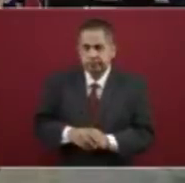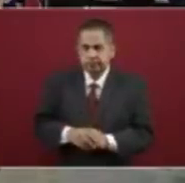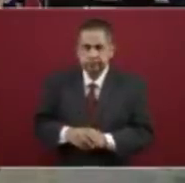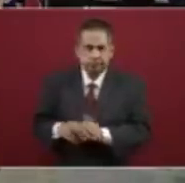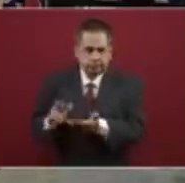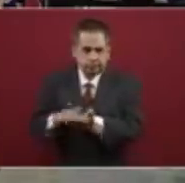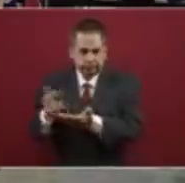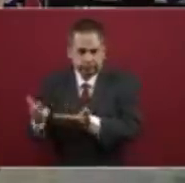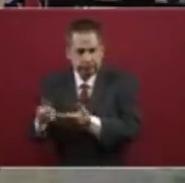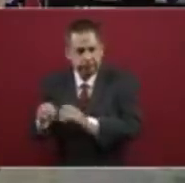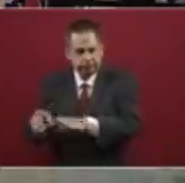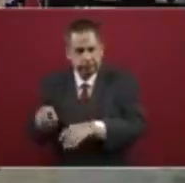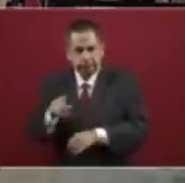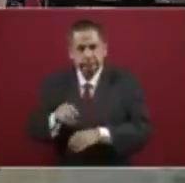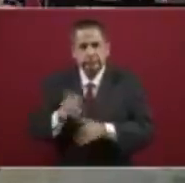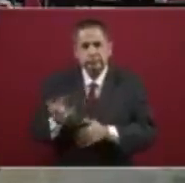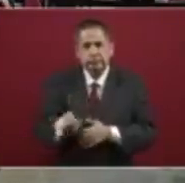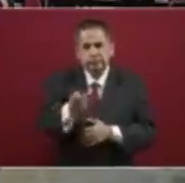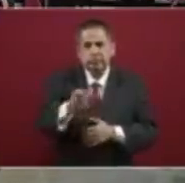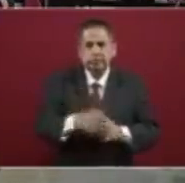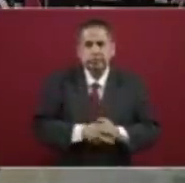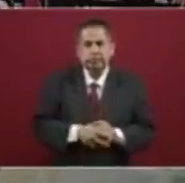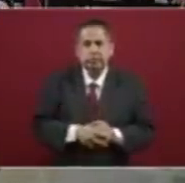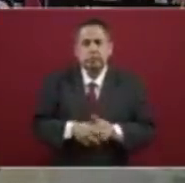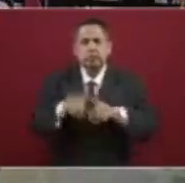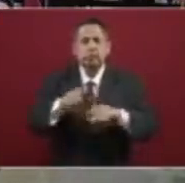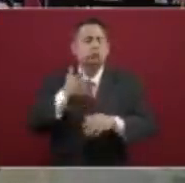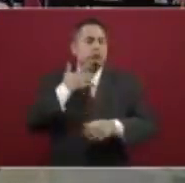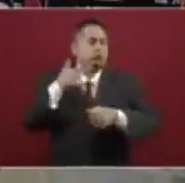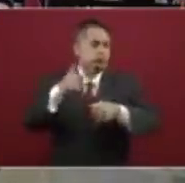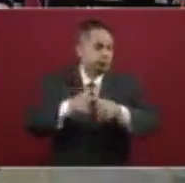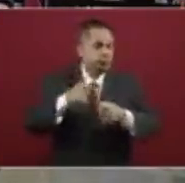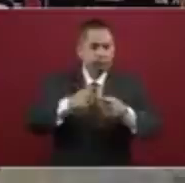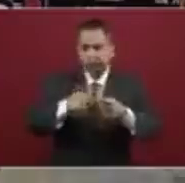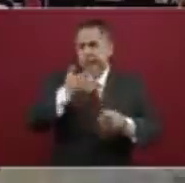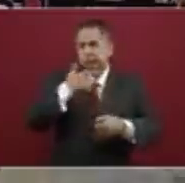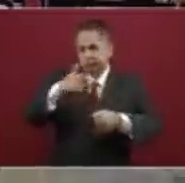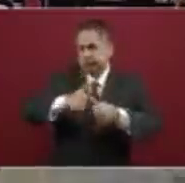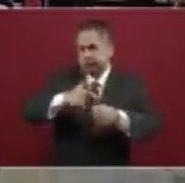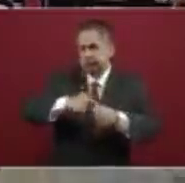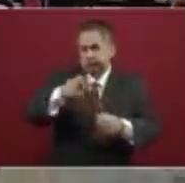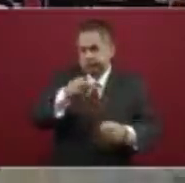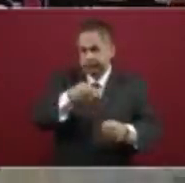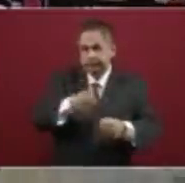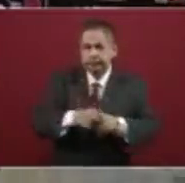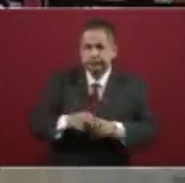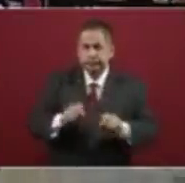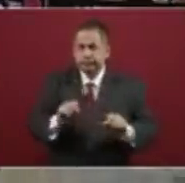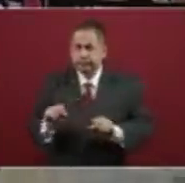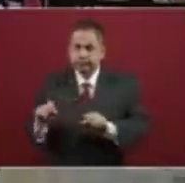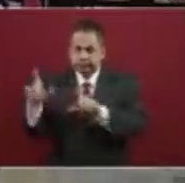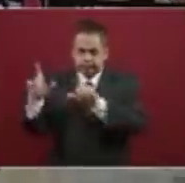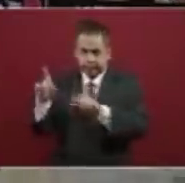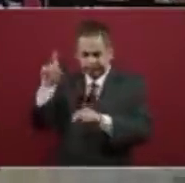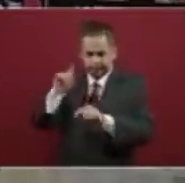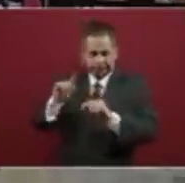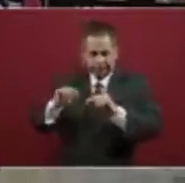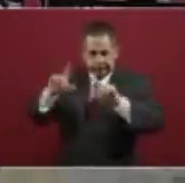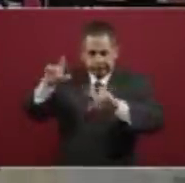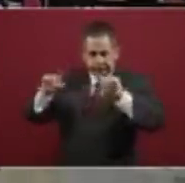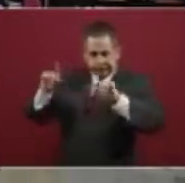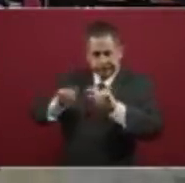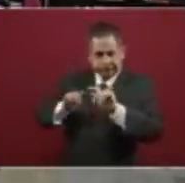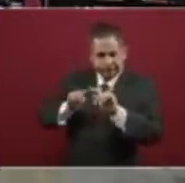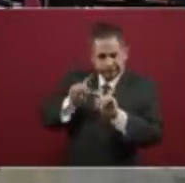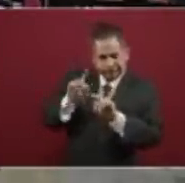Revista. Hablando ahorita de los combustibles, sobre todo de las gasolinas, en las gráficas que vimos,